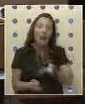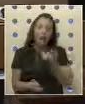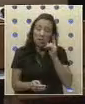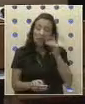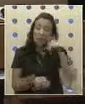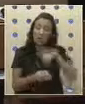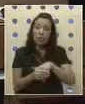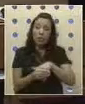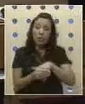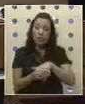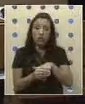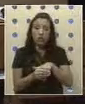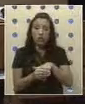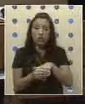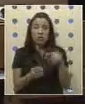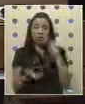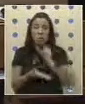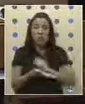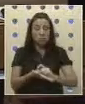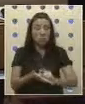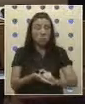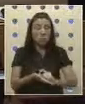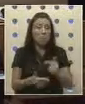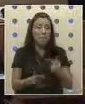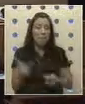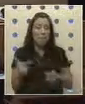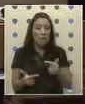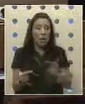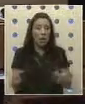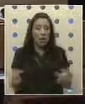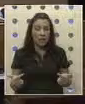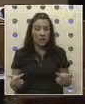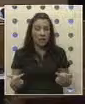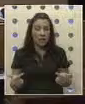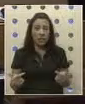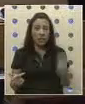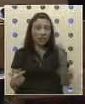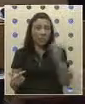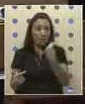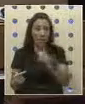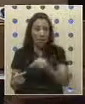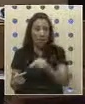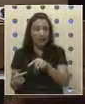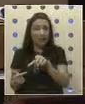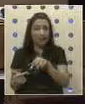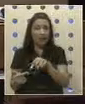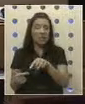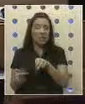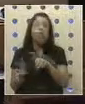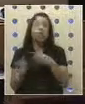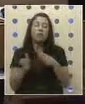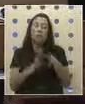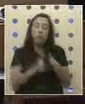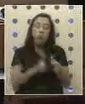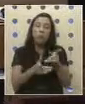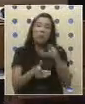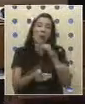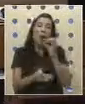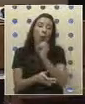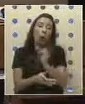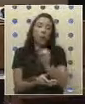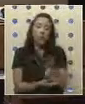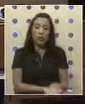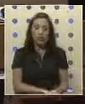una votación, que tenía una adscripción política, que tenía que pertenecía a una cierta corriente de opinión que había en ese momento en el